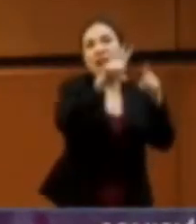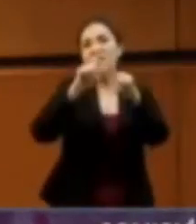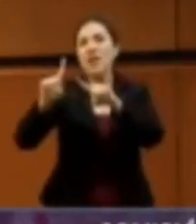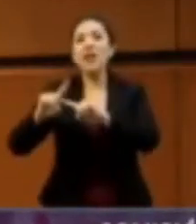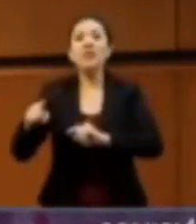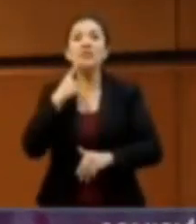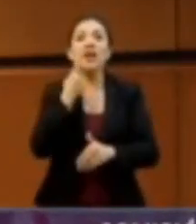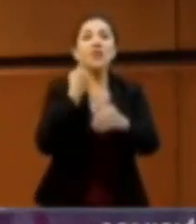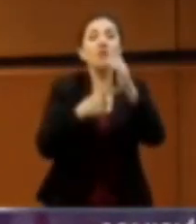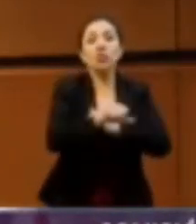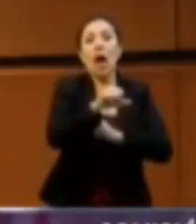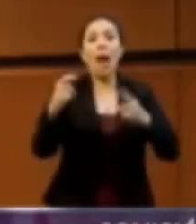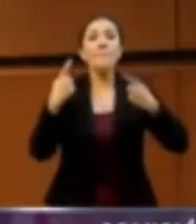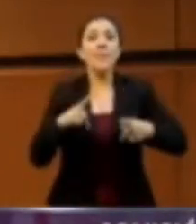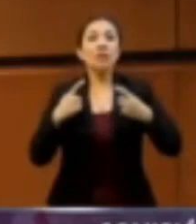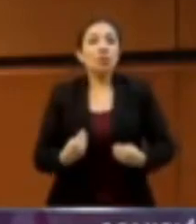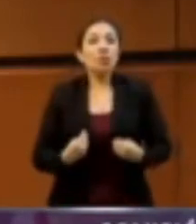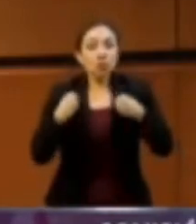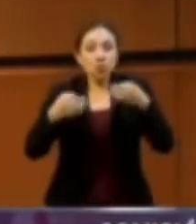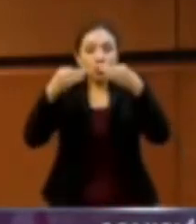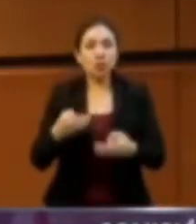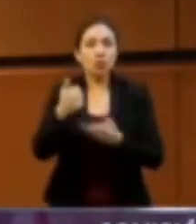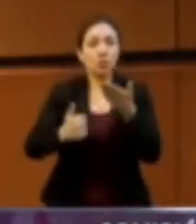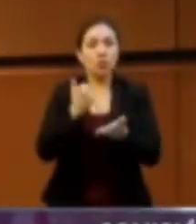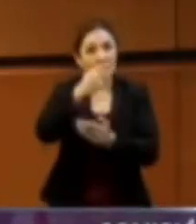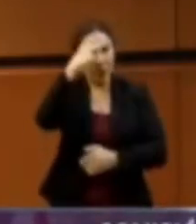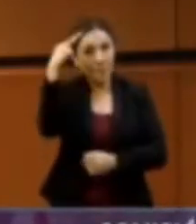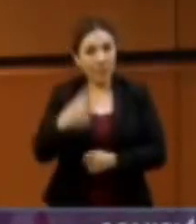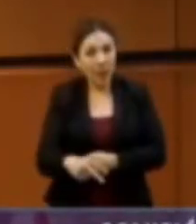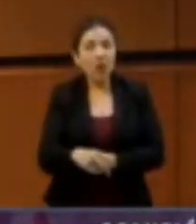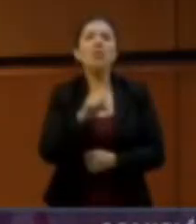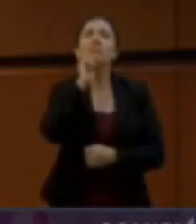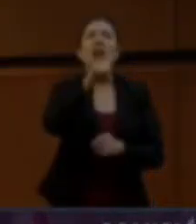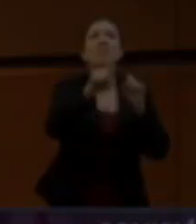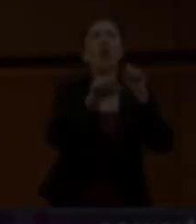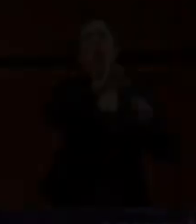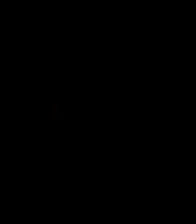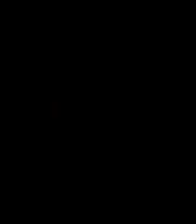denuncias de los habitantes de la Ciudad de México y de otros estados de la República.